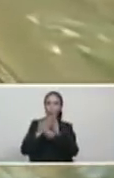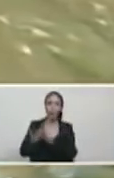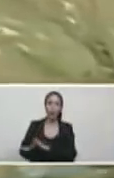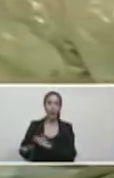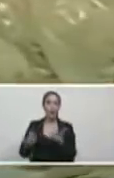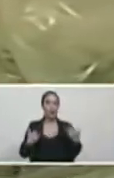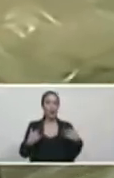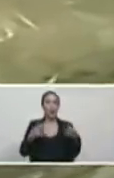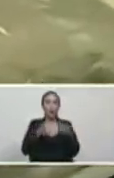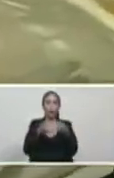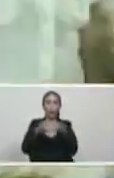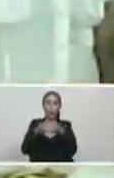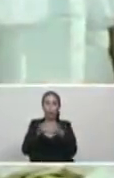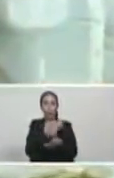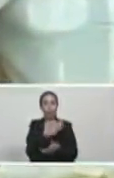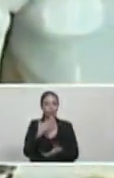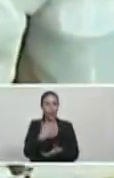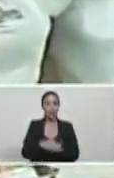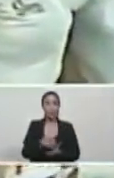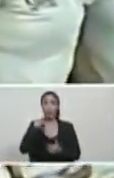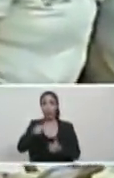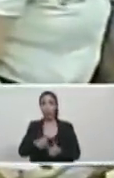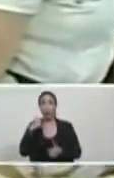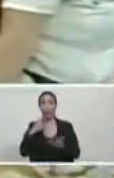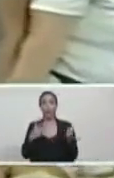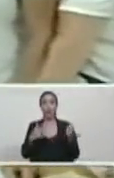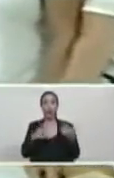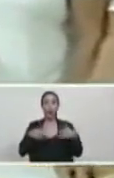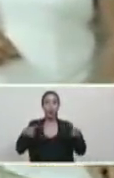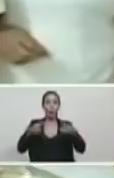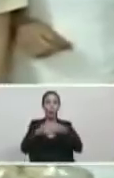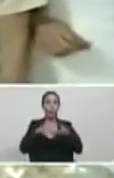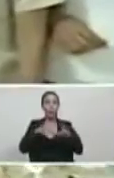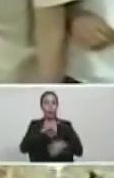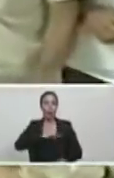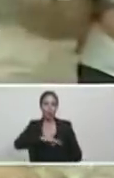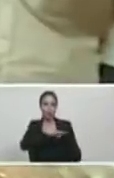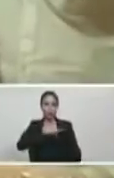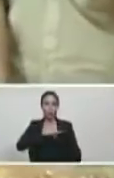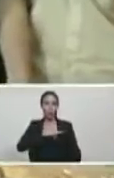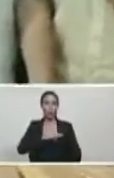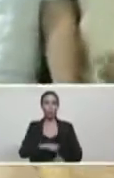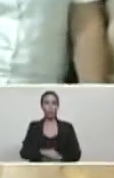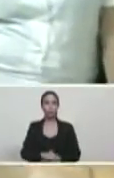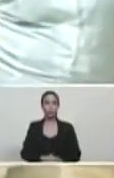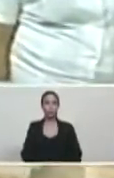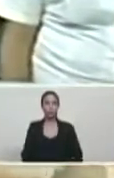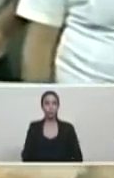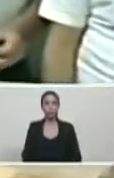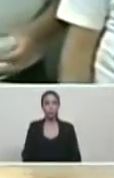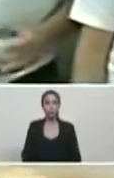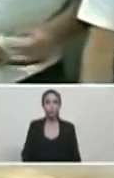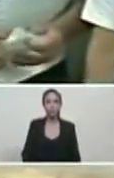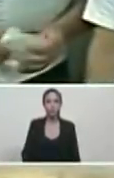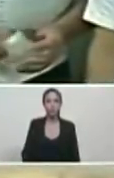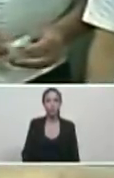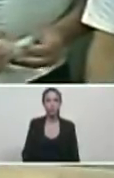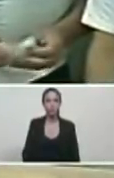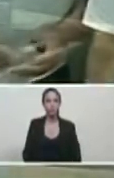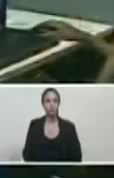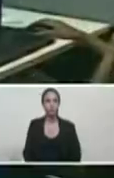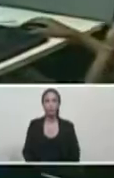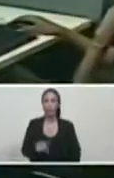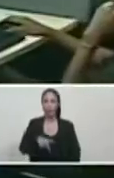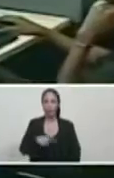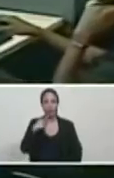consejos comunales. Hoy, desde la gran base de misión 4x4 Hugo Chávez, estamos aquí, rodilla